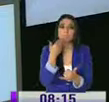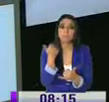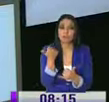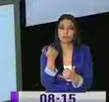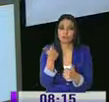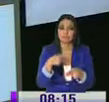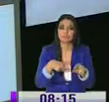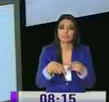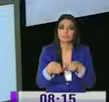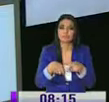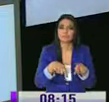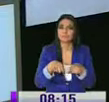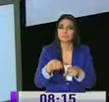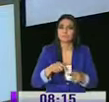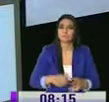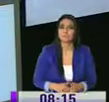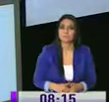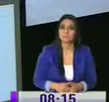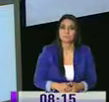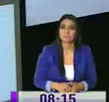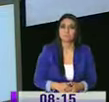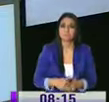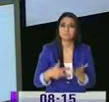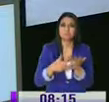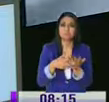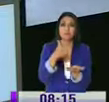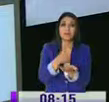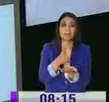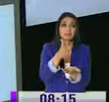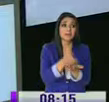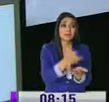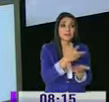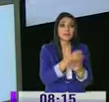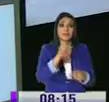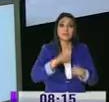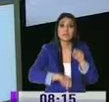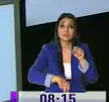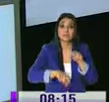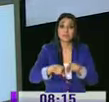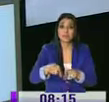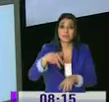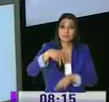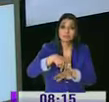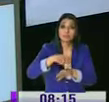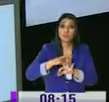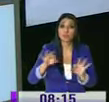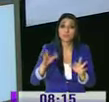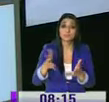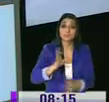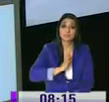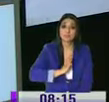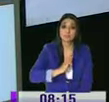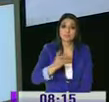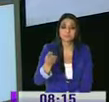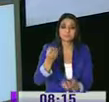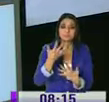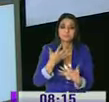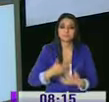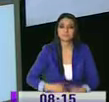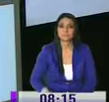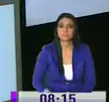tráfico de shopping porque hay muchas paradas que son un desastre o sencillamente son anti técnicas así que información ésta